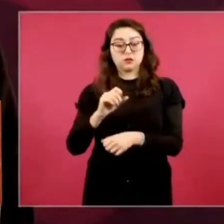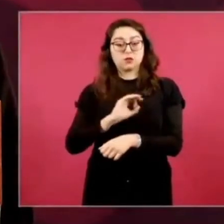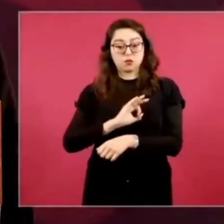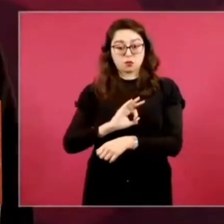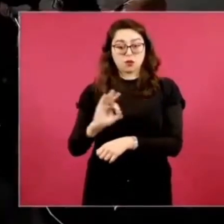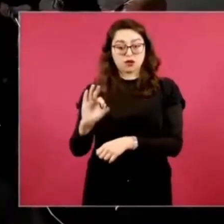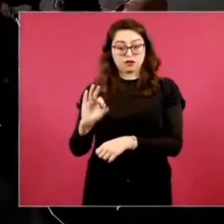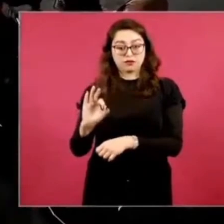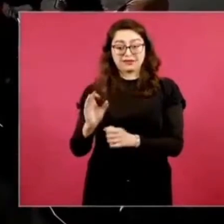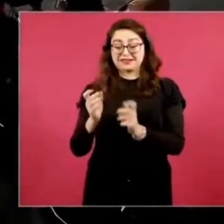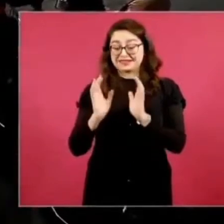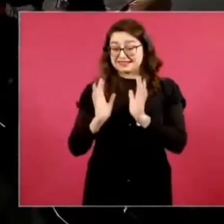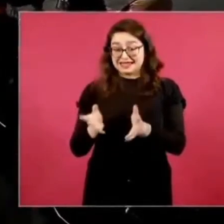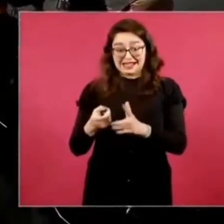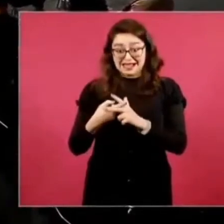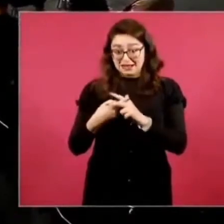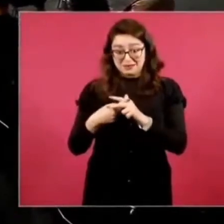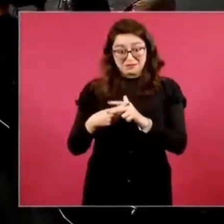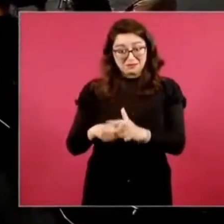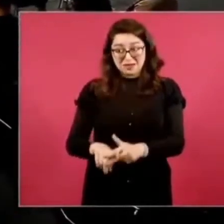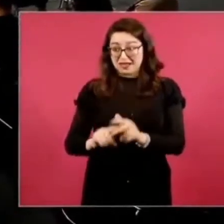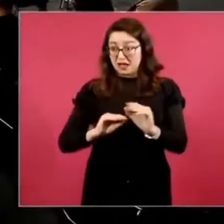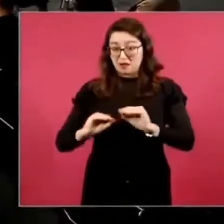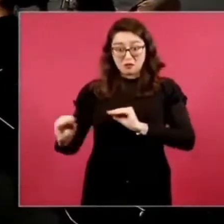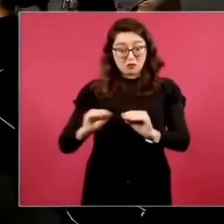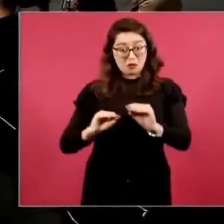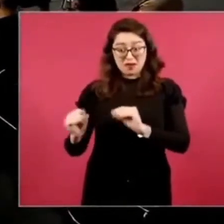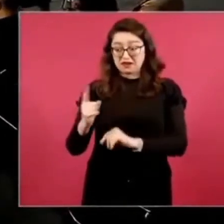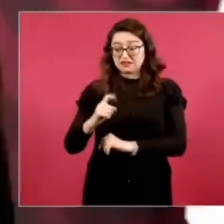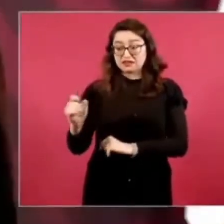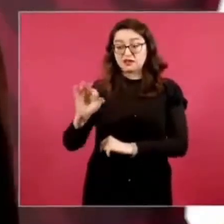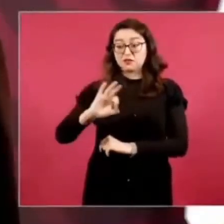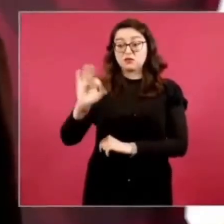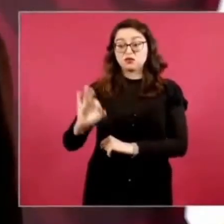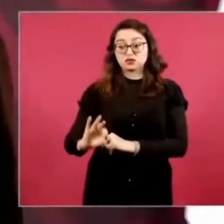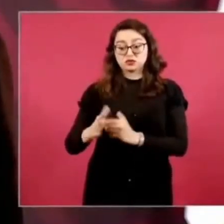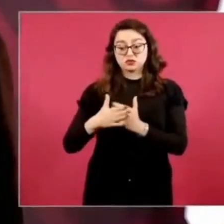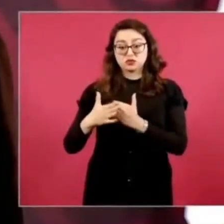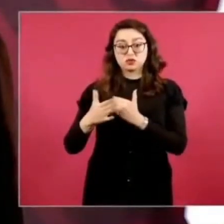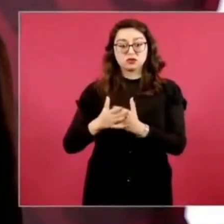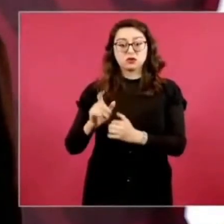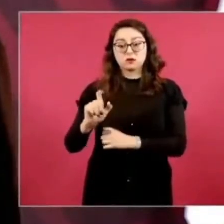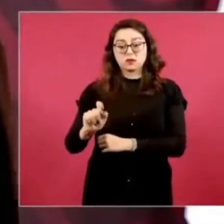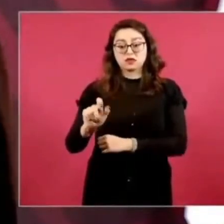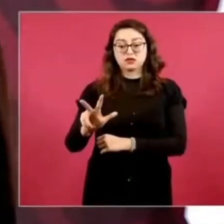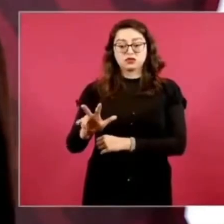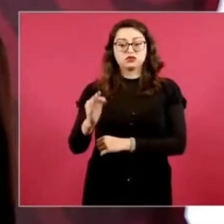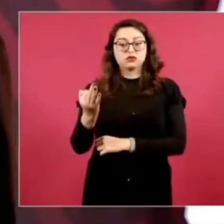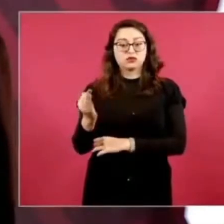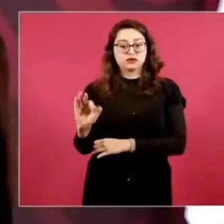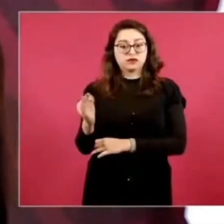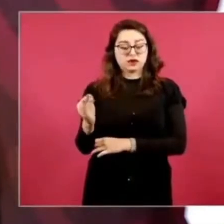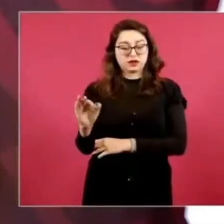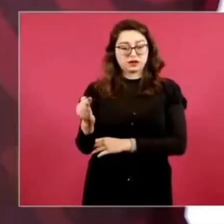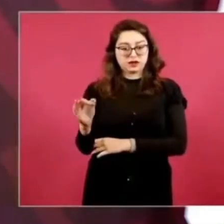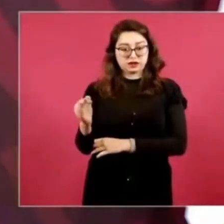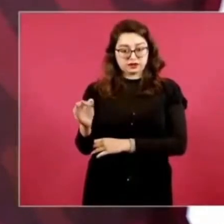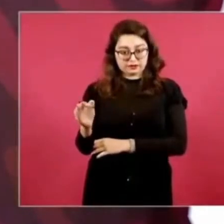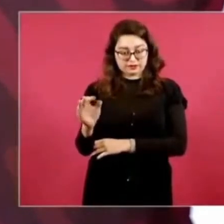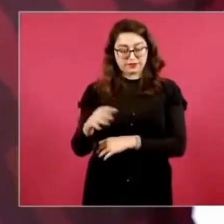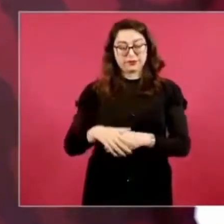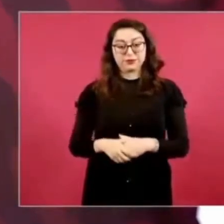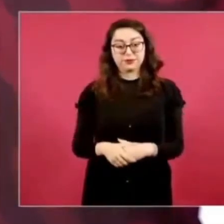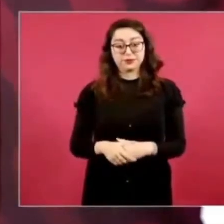ya empieza a producir a toda su capacidad el 28 de febrero. Para los